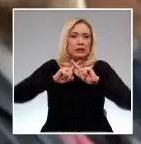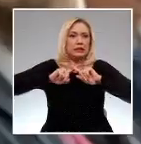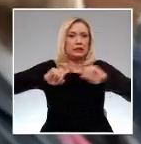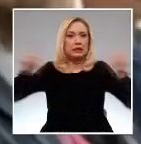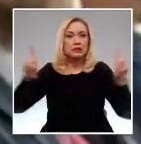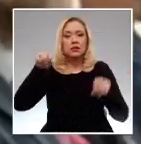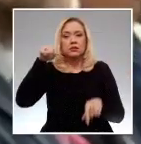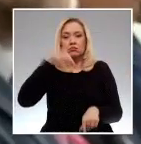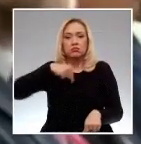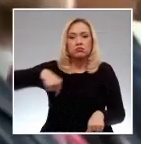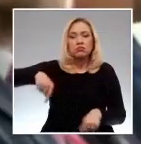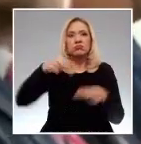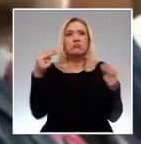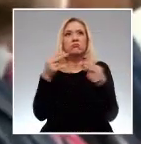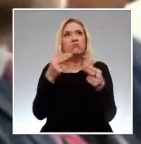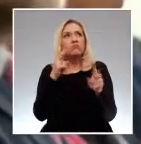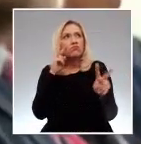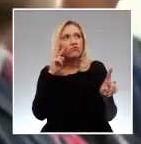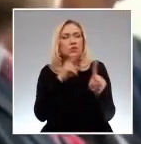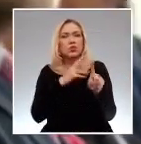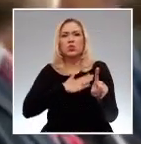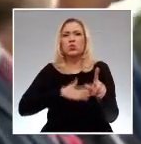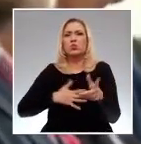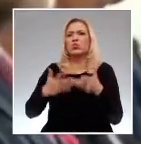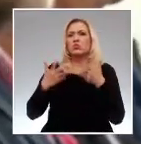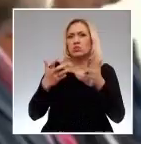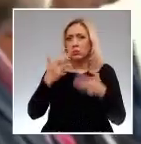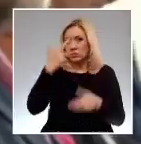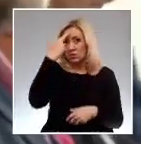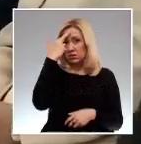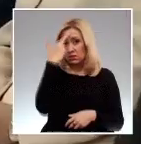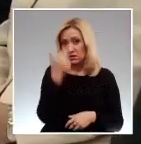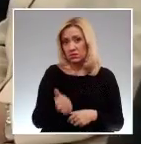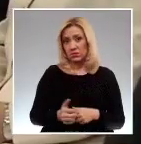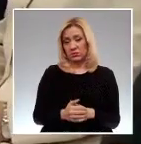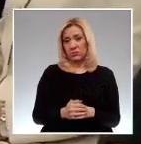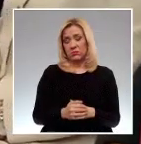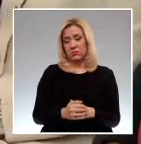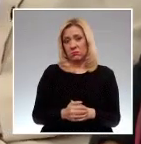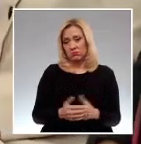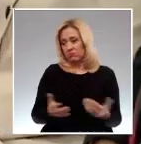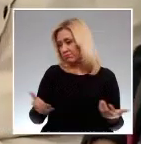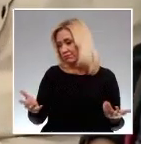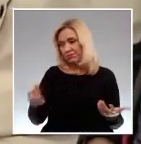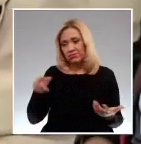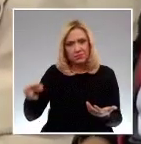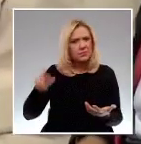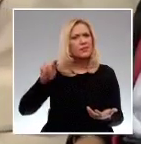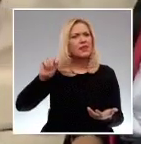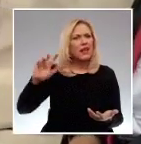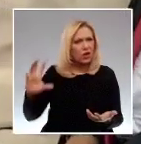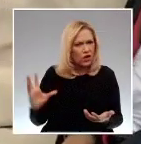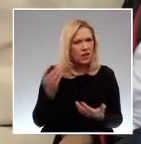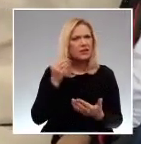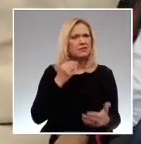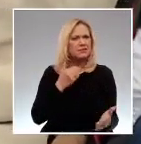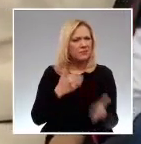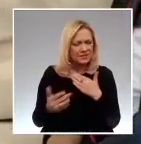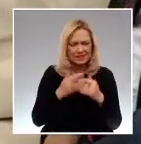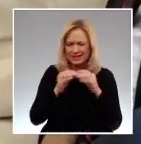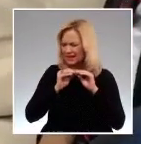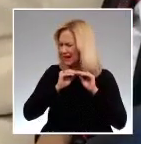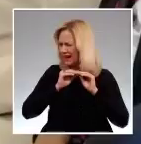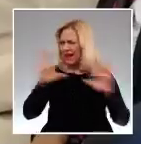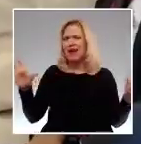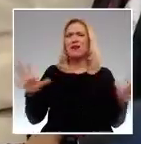justicia. Calificó como innegables los beneficios que aporta la inteligencia artificial para garantizar el derecho de acceso a la